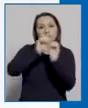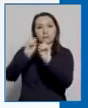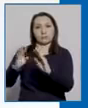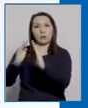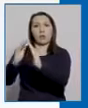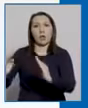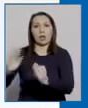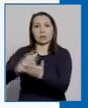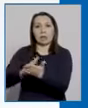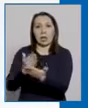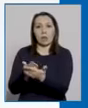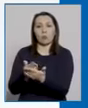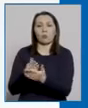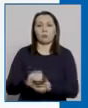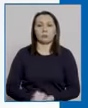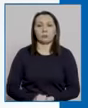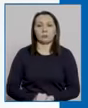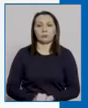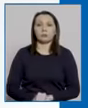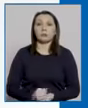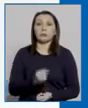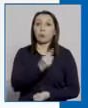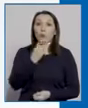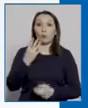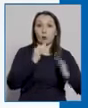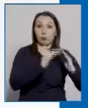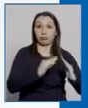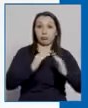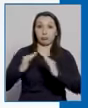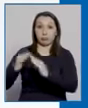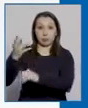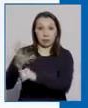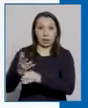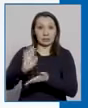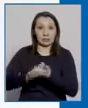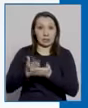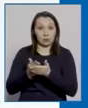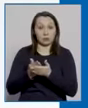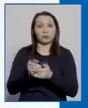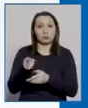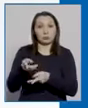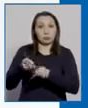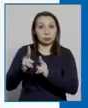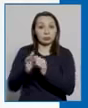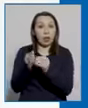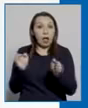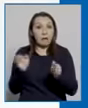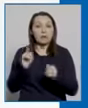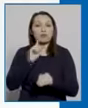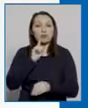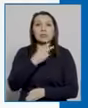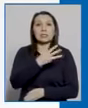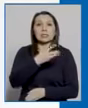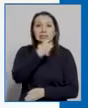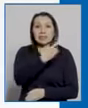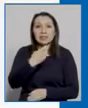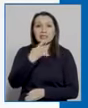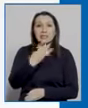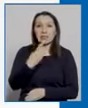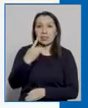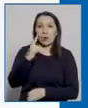una residencia sanitaria. El número de residencias sanitarias, de momento disponibles, hay 131